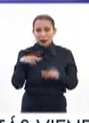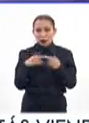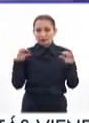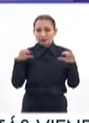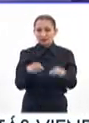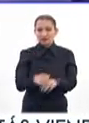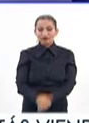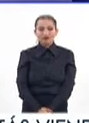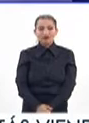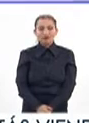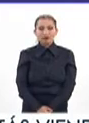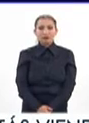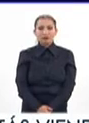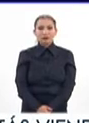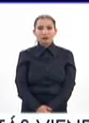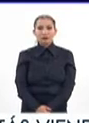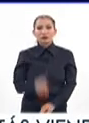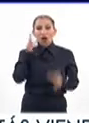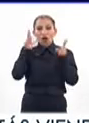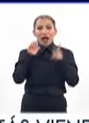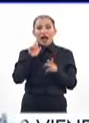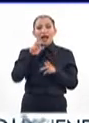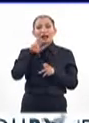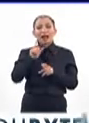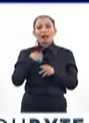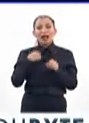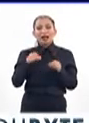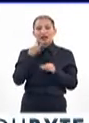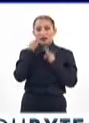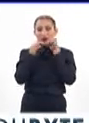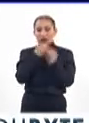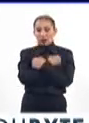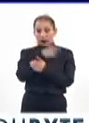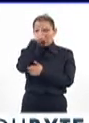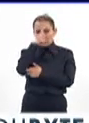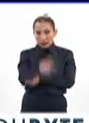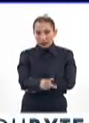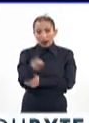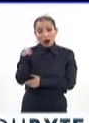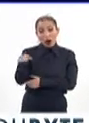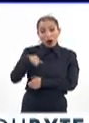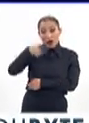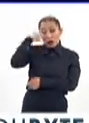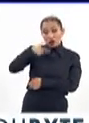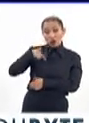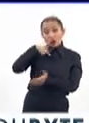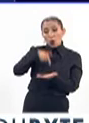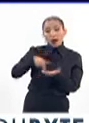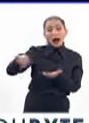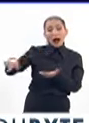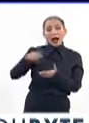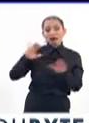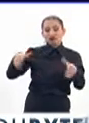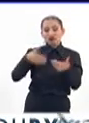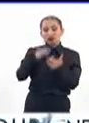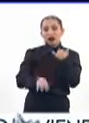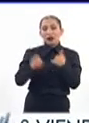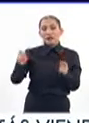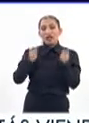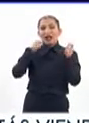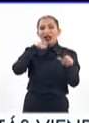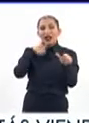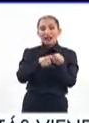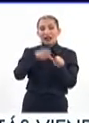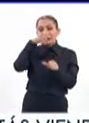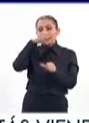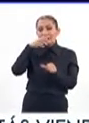encuentro. Hola Enrique y amigos de la Agencia Informativa de Educación de México. Esta noche nos encontramos en la clausura del Festival